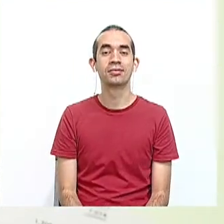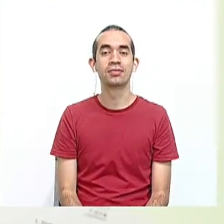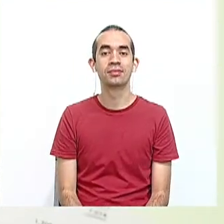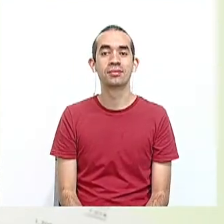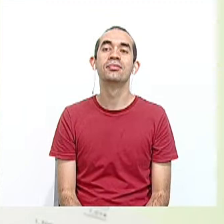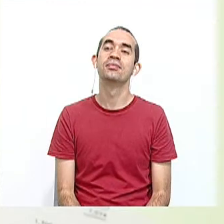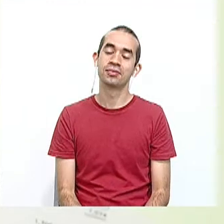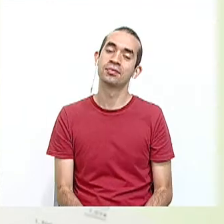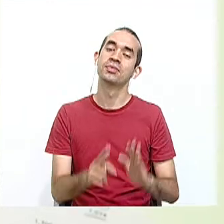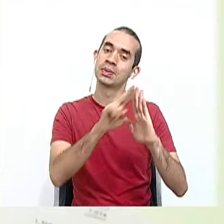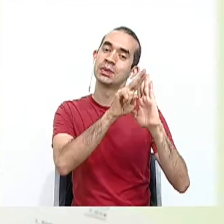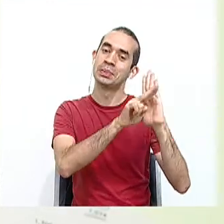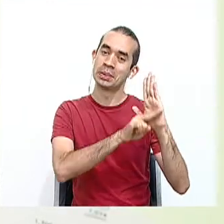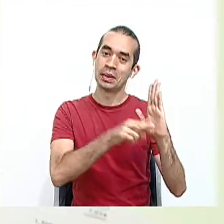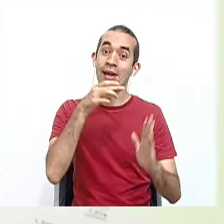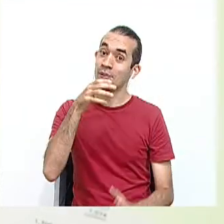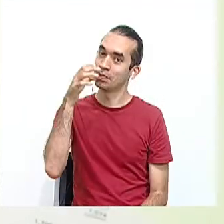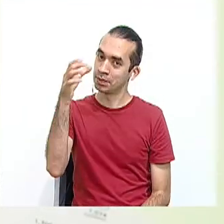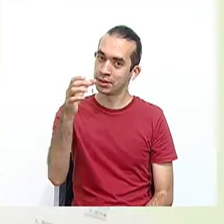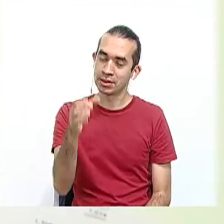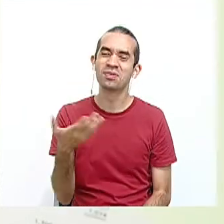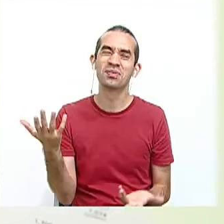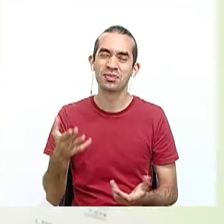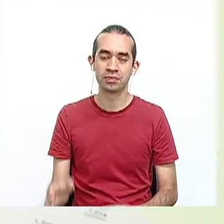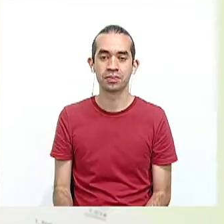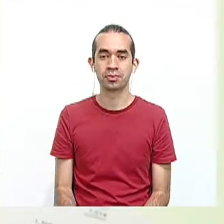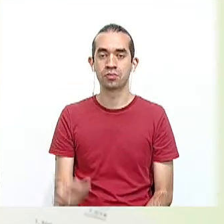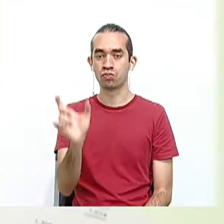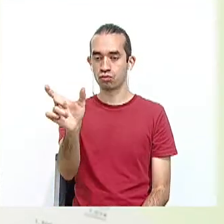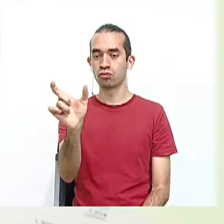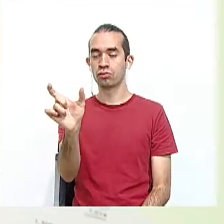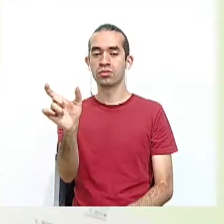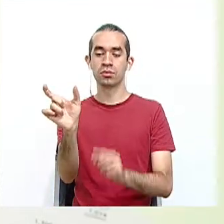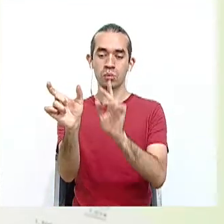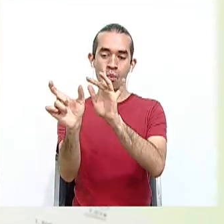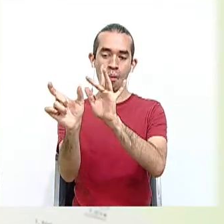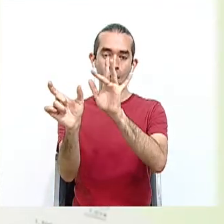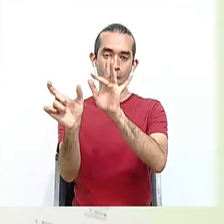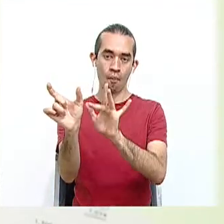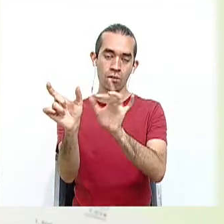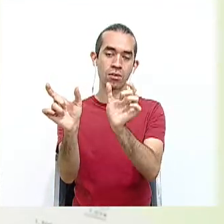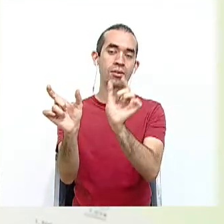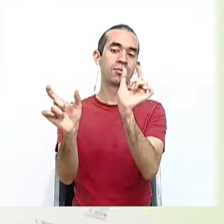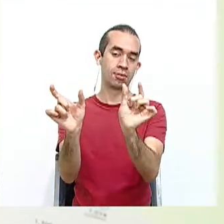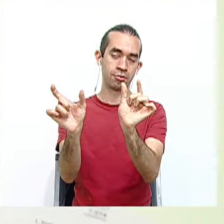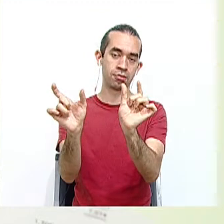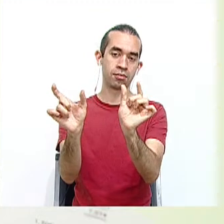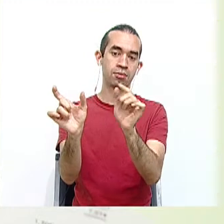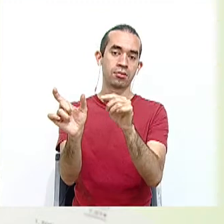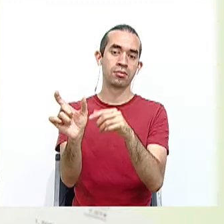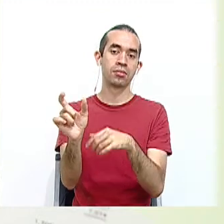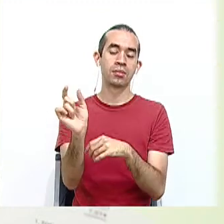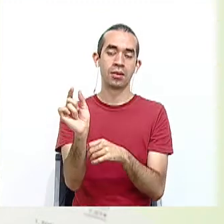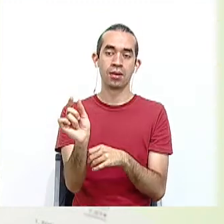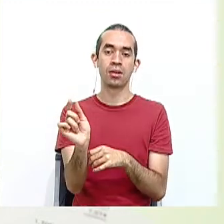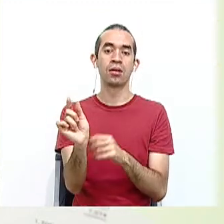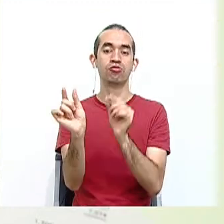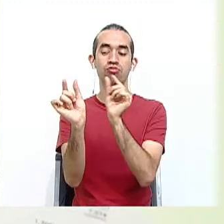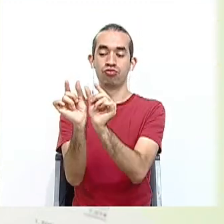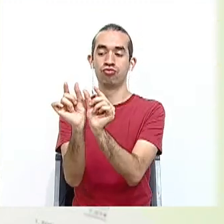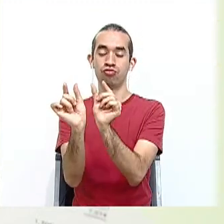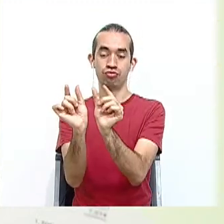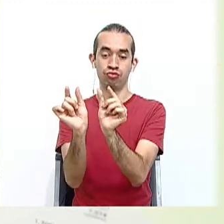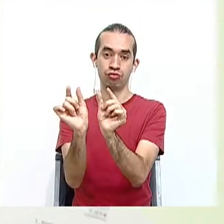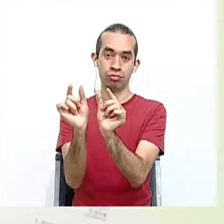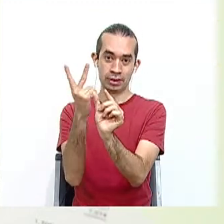La normativa recomienda la separación con un espacio en blanco cuando la cifra sea superior a